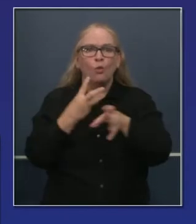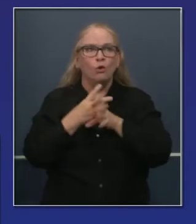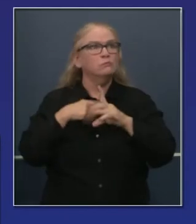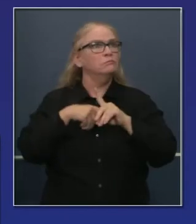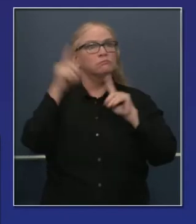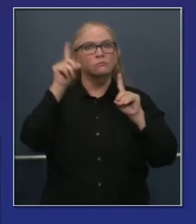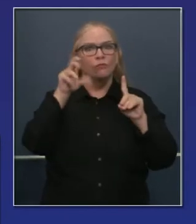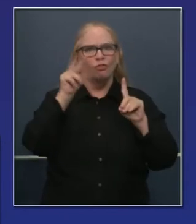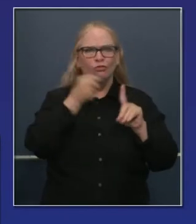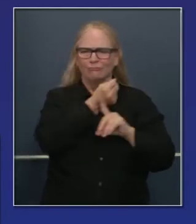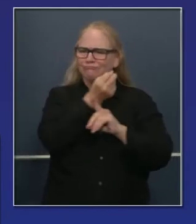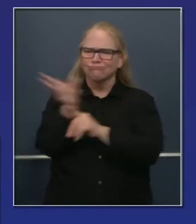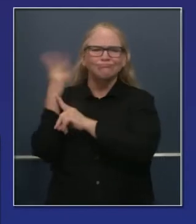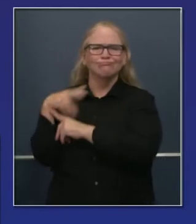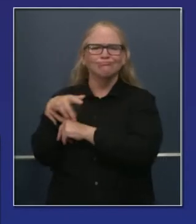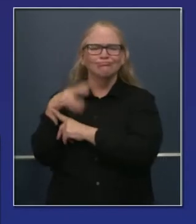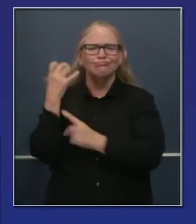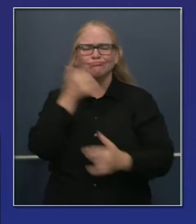experimentando